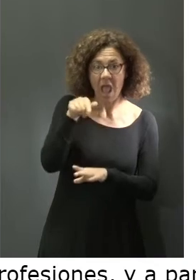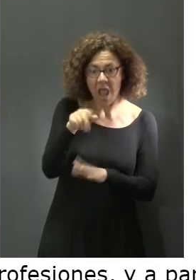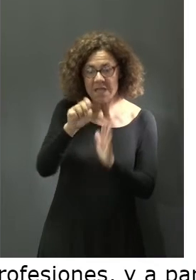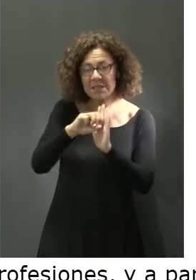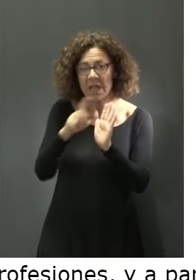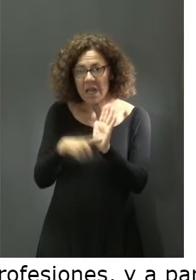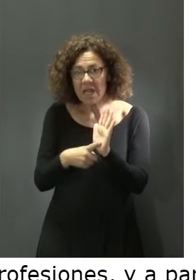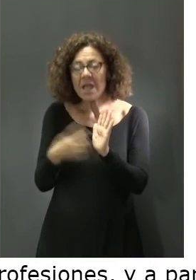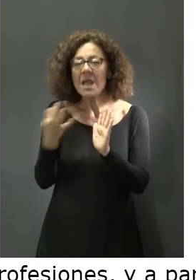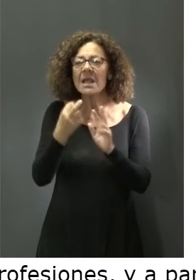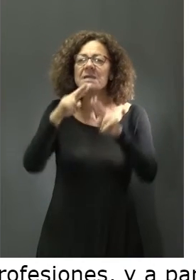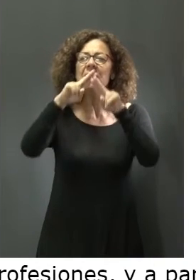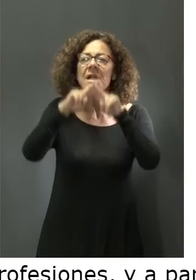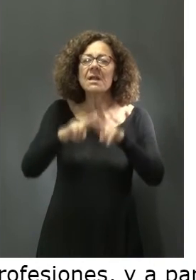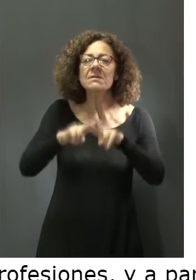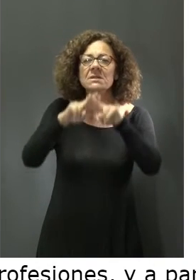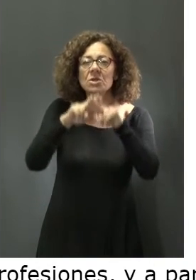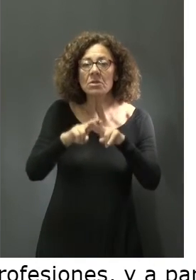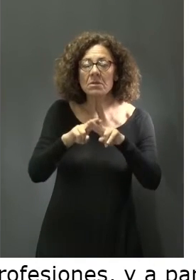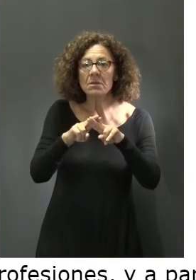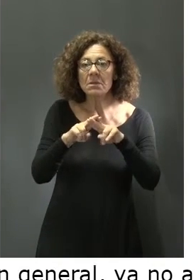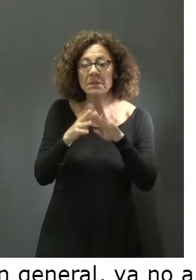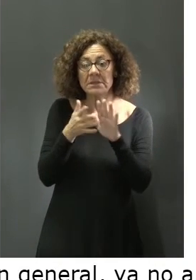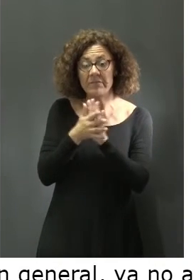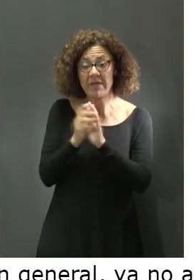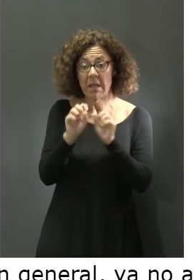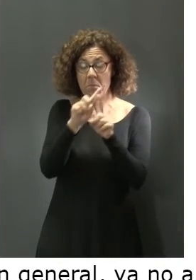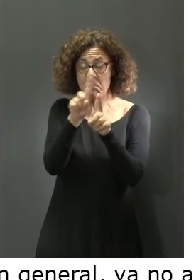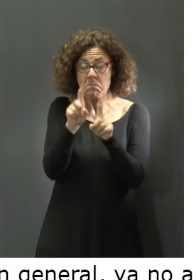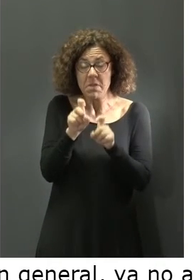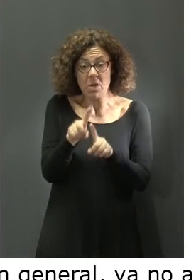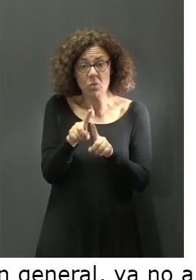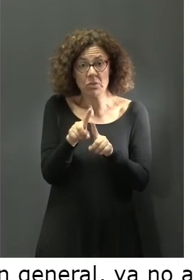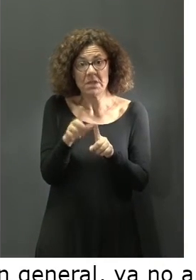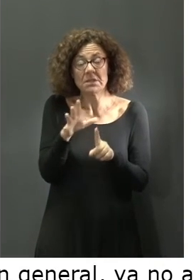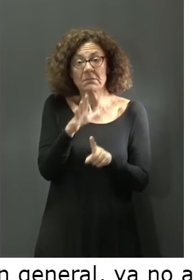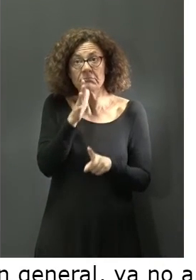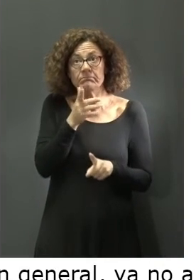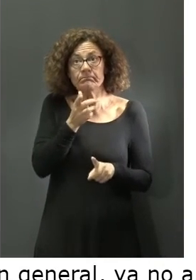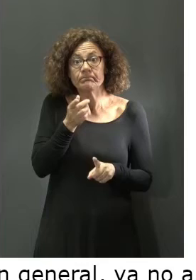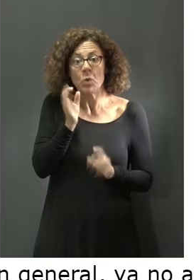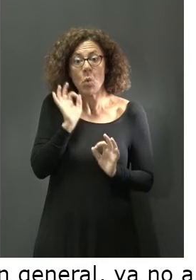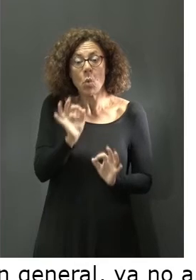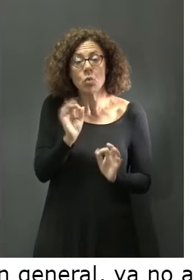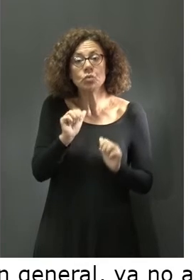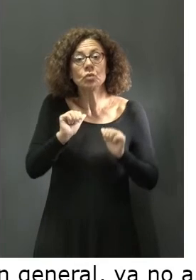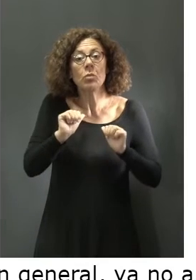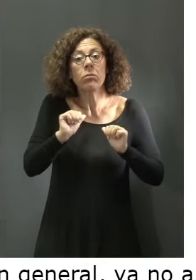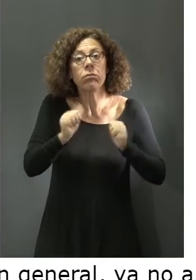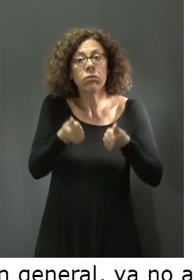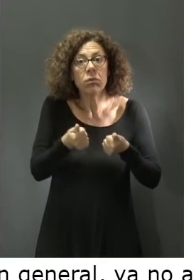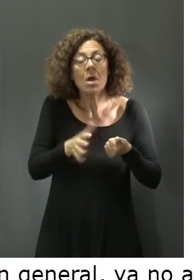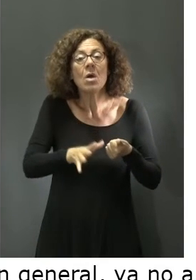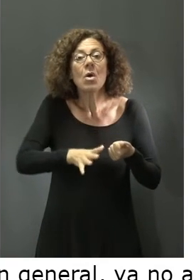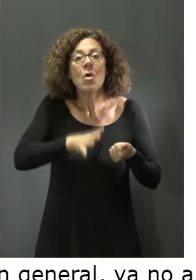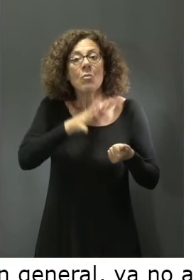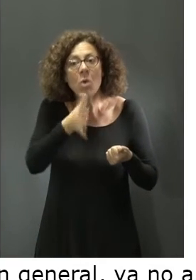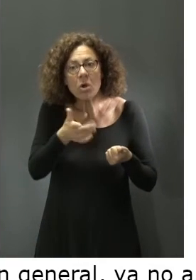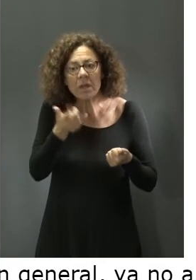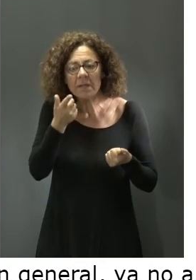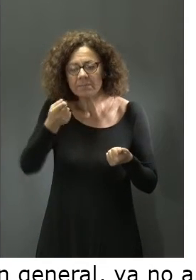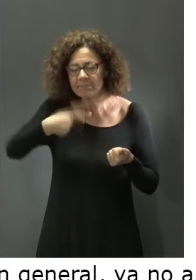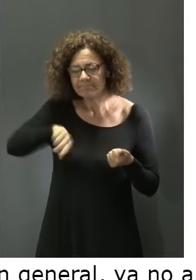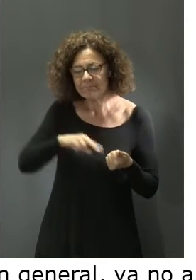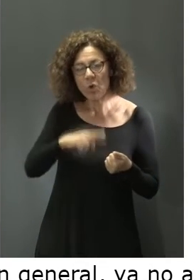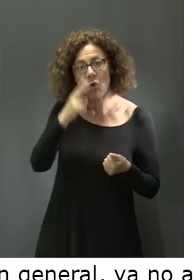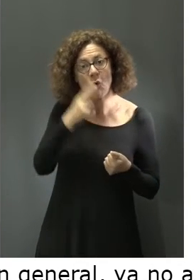qué es una revisión. Es decir, todo esto viene motivado precisamente porque estamos